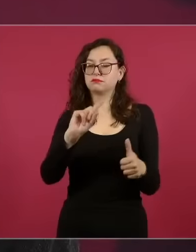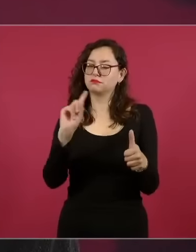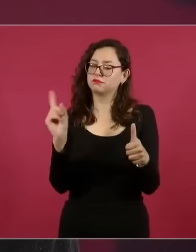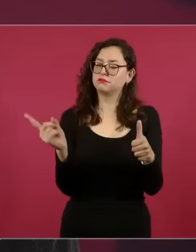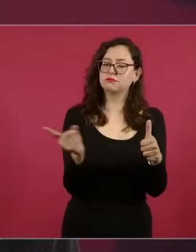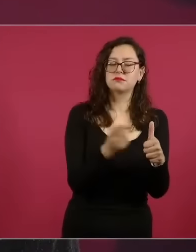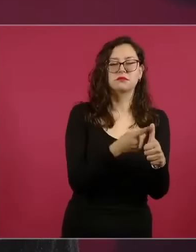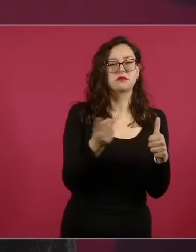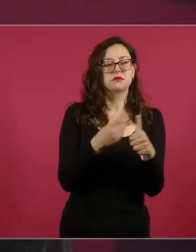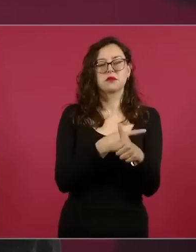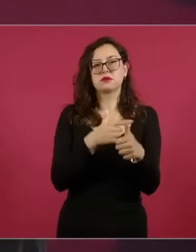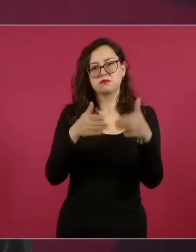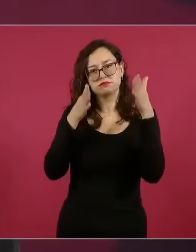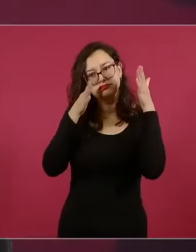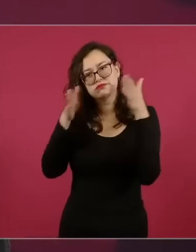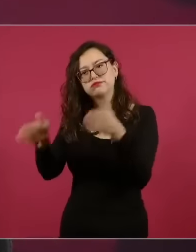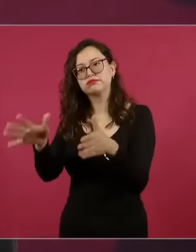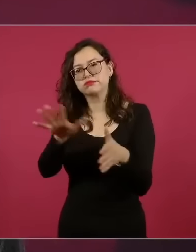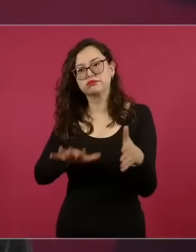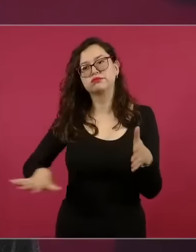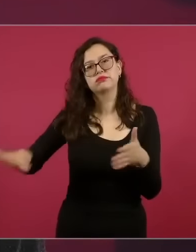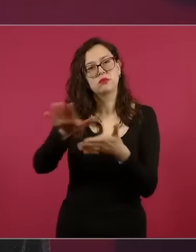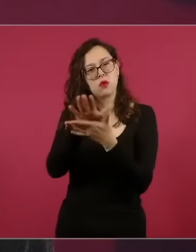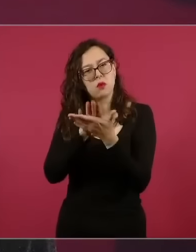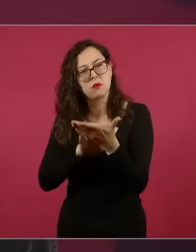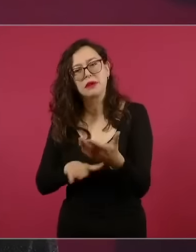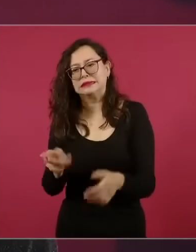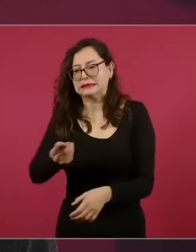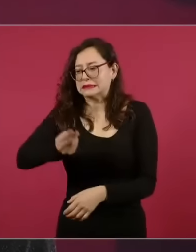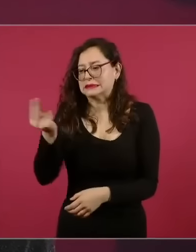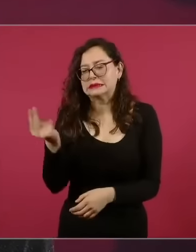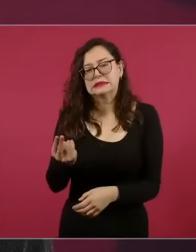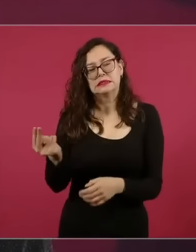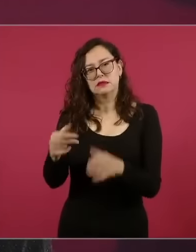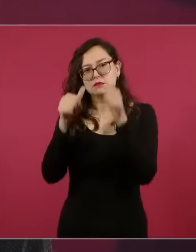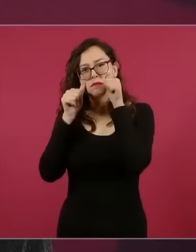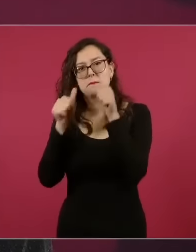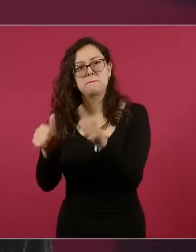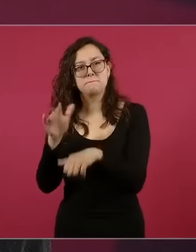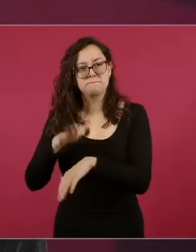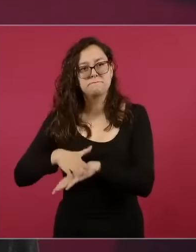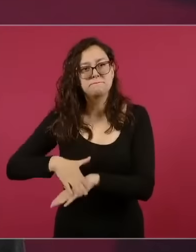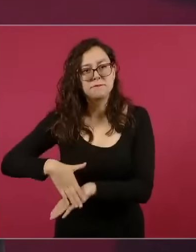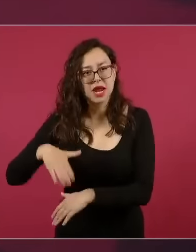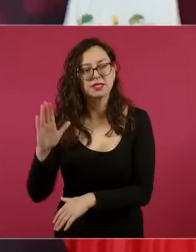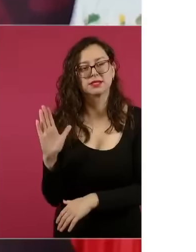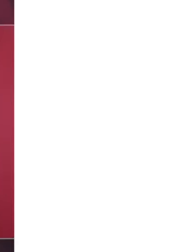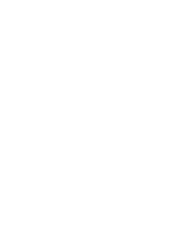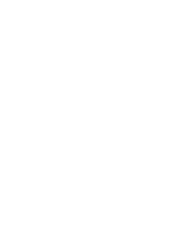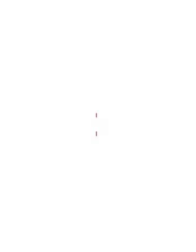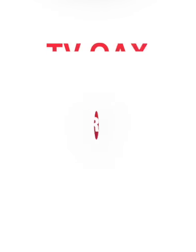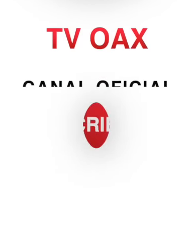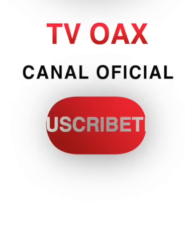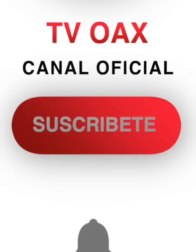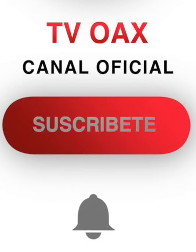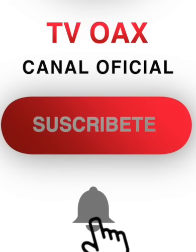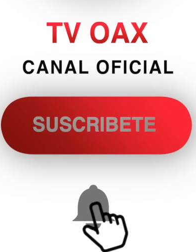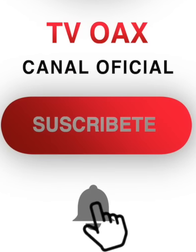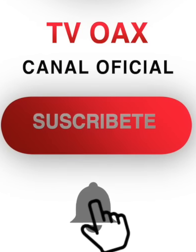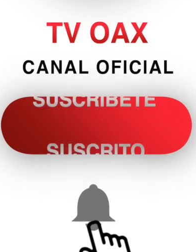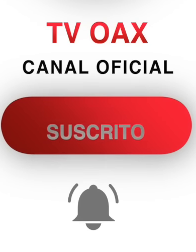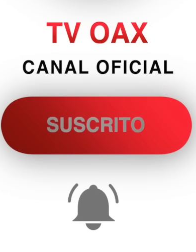preferencia a los más necesitados. llevamos a la práctica